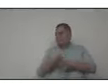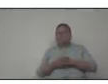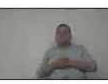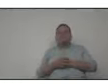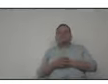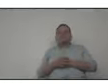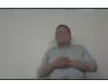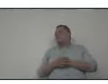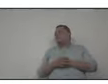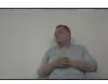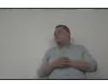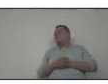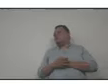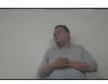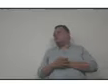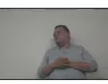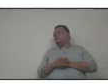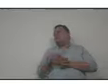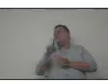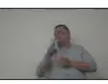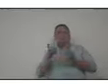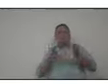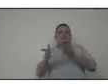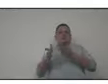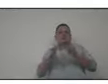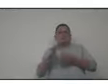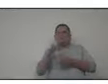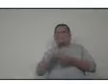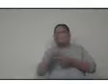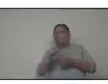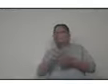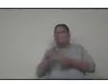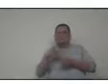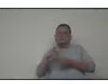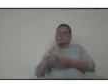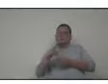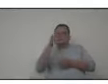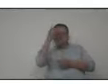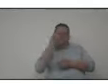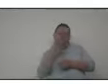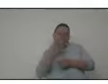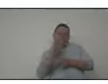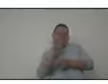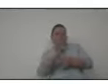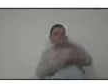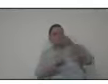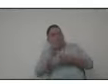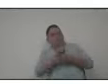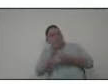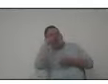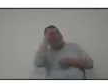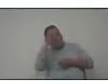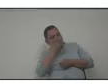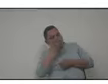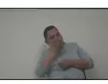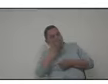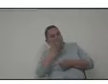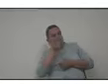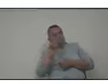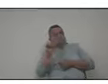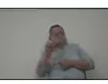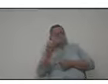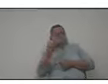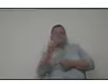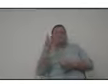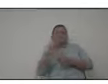seis servicios de salud. El año pasado, en la evaluación que hace el ministerio, estuvimos en el primer